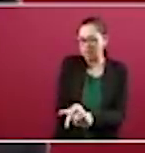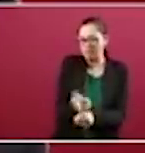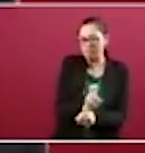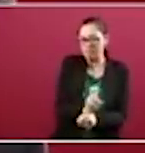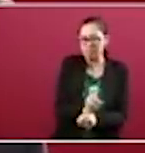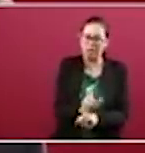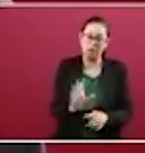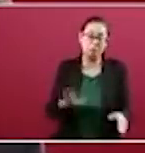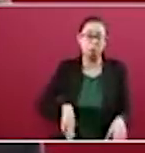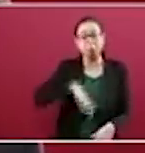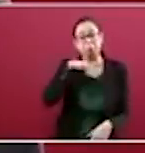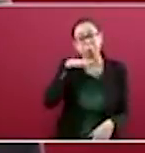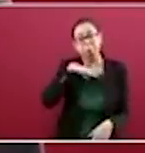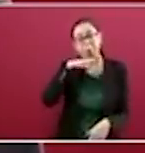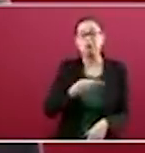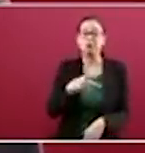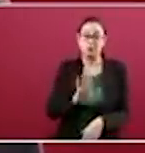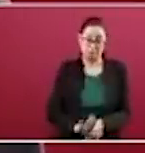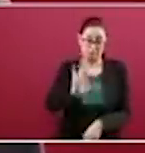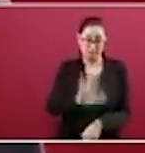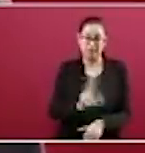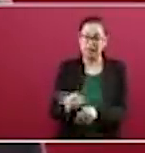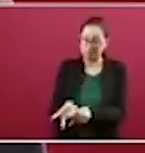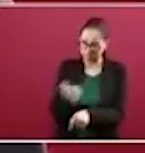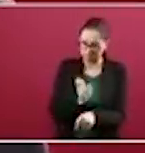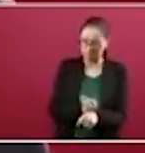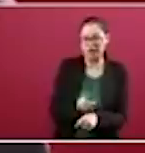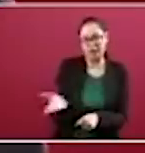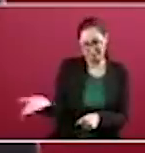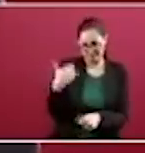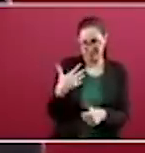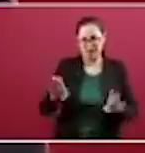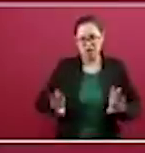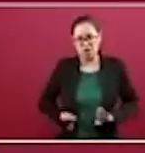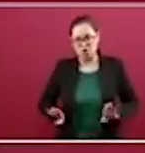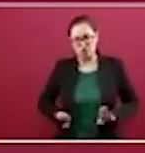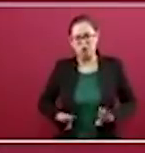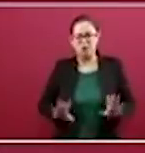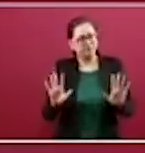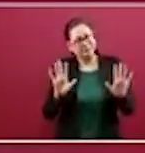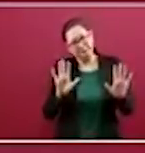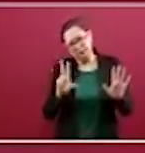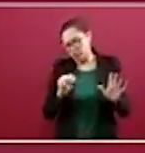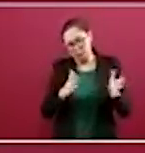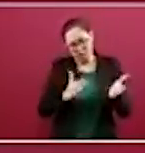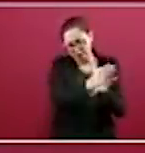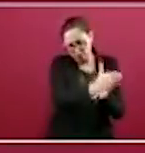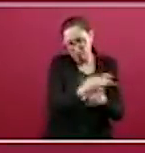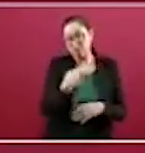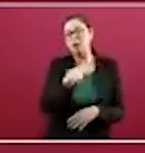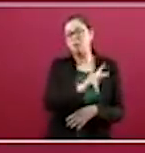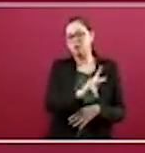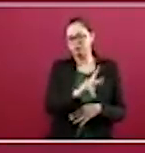sin intenciones, a que se sigan esas conductas. No me voy a meter en eso, pero sí